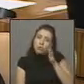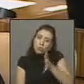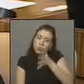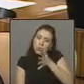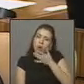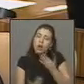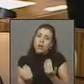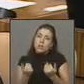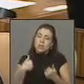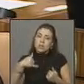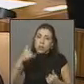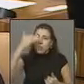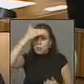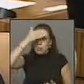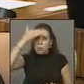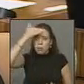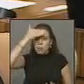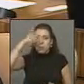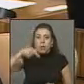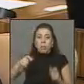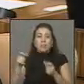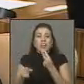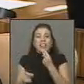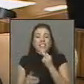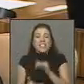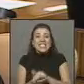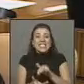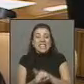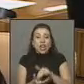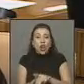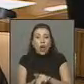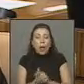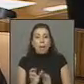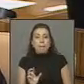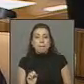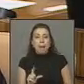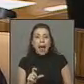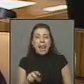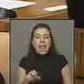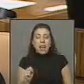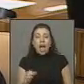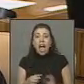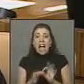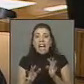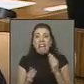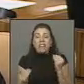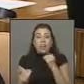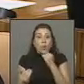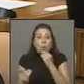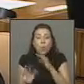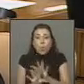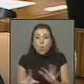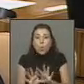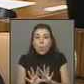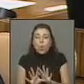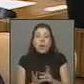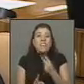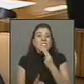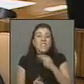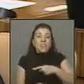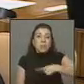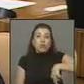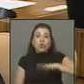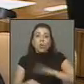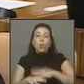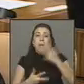necesidades y preocupaciones de los habitantes de Chiloé y Palena ante la grave emergencia que tuvimos en nuestra zona por los